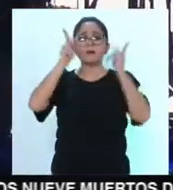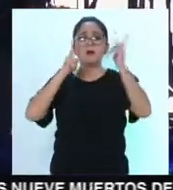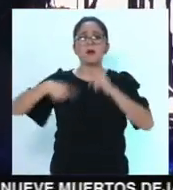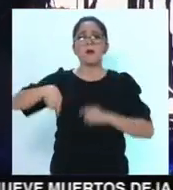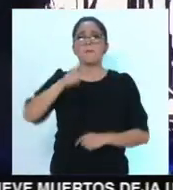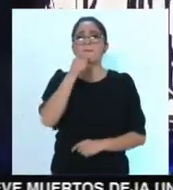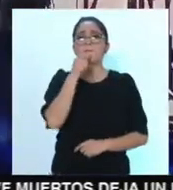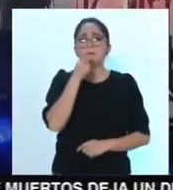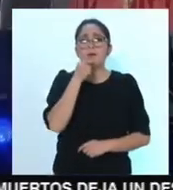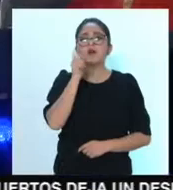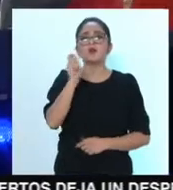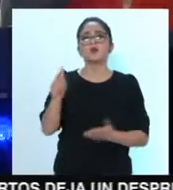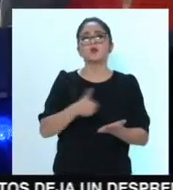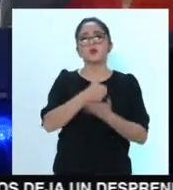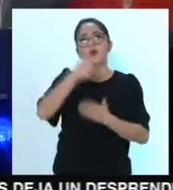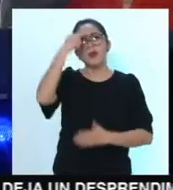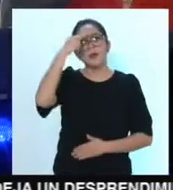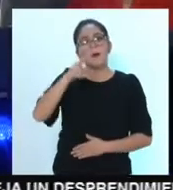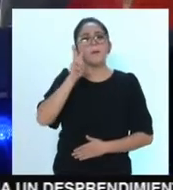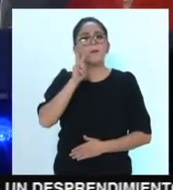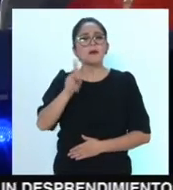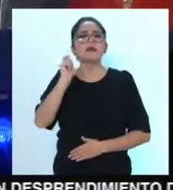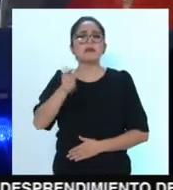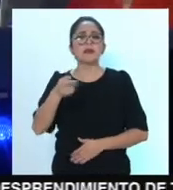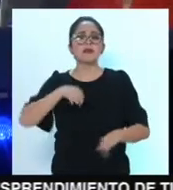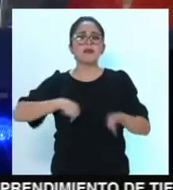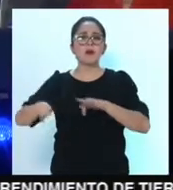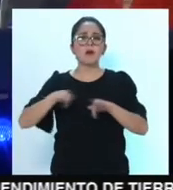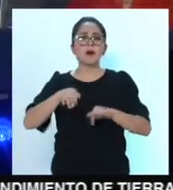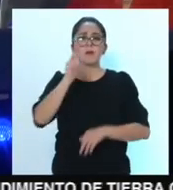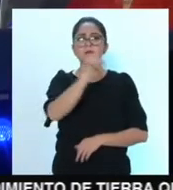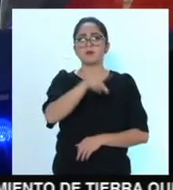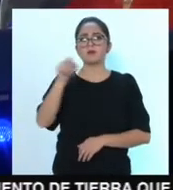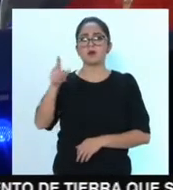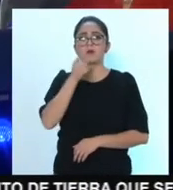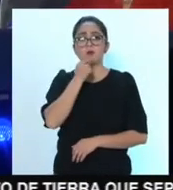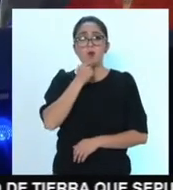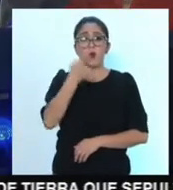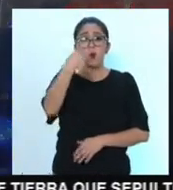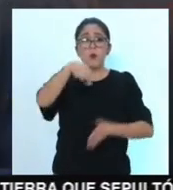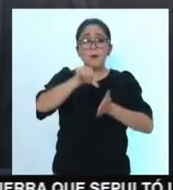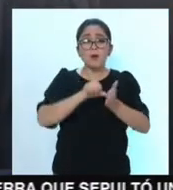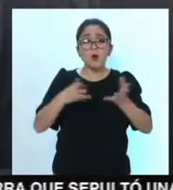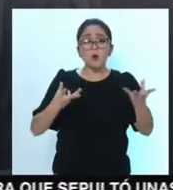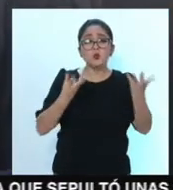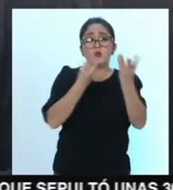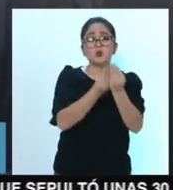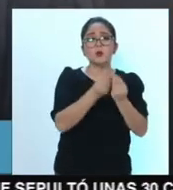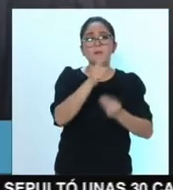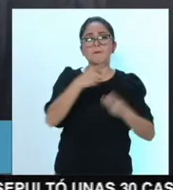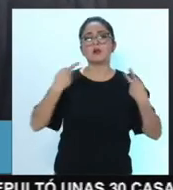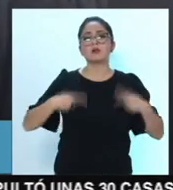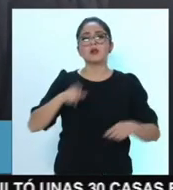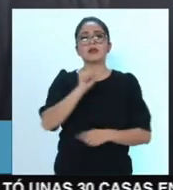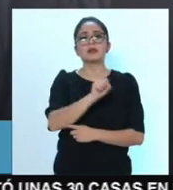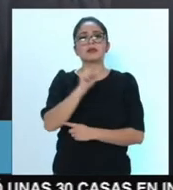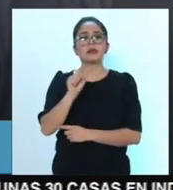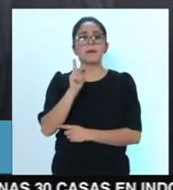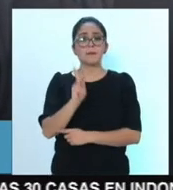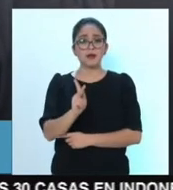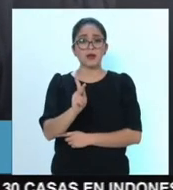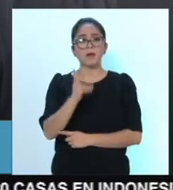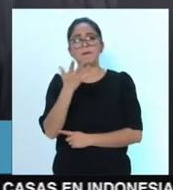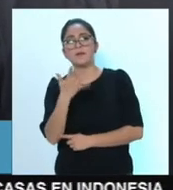de la ciudad para revisar las condiciones laborales de los uniformados. En un mes, acudió junto al titular de la Secretaría de Seguridad Ciudadana